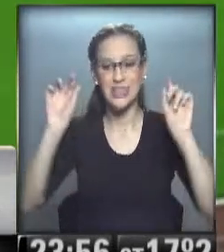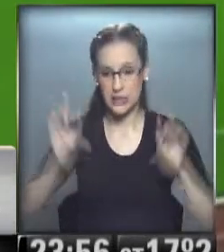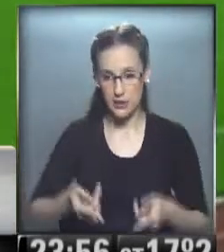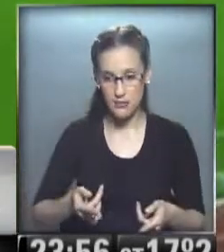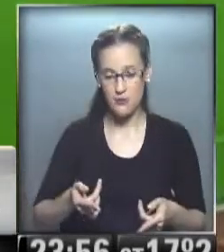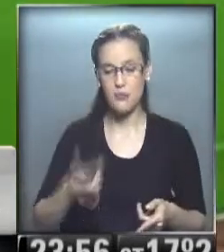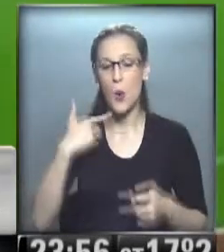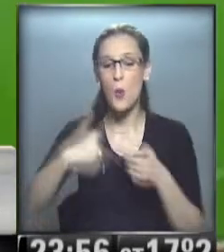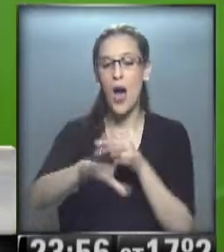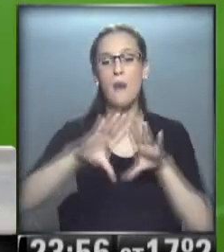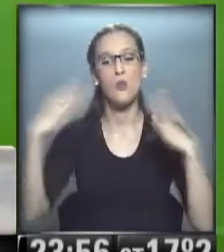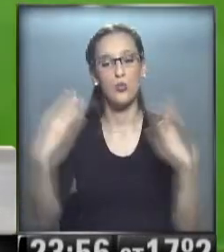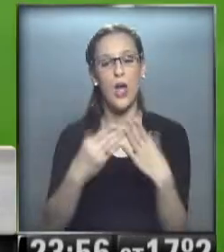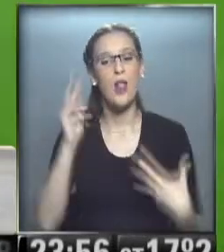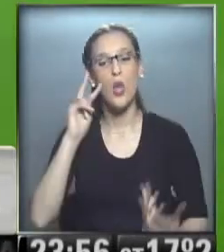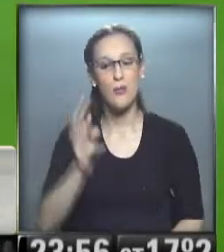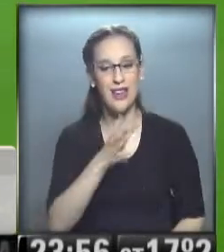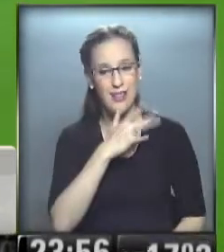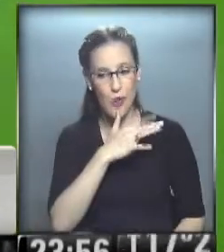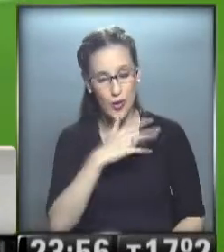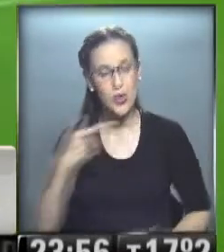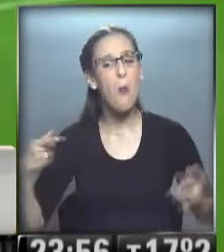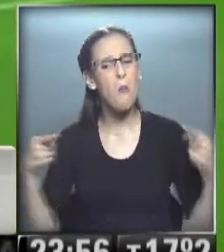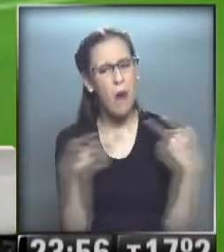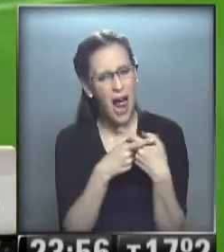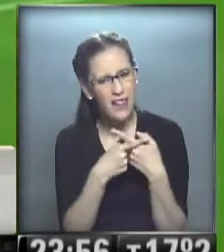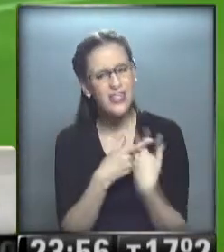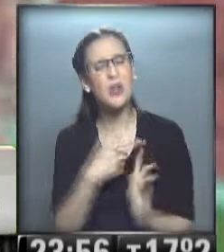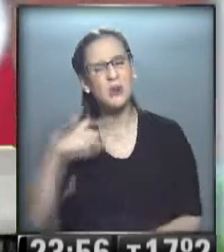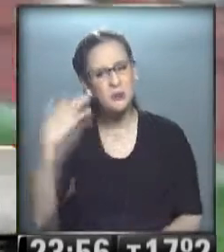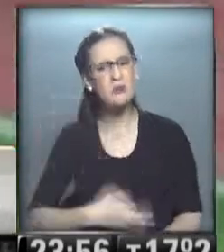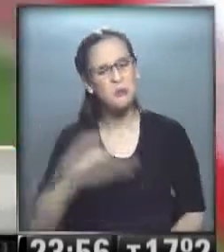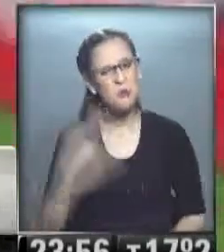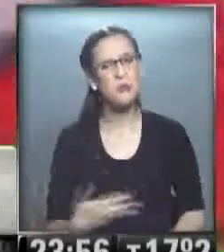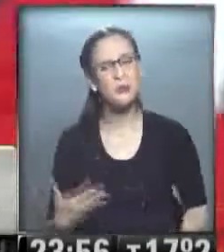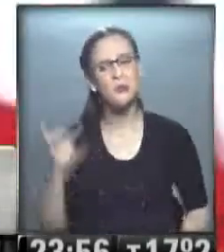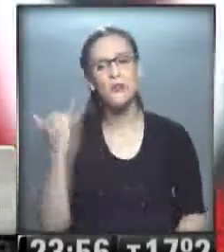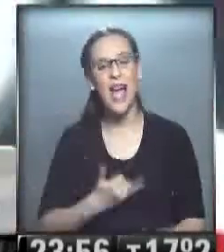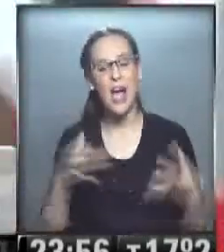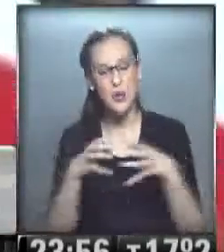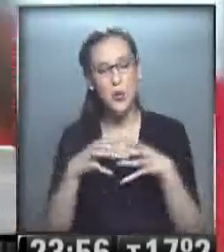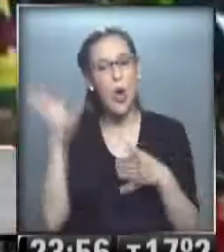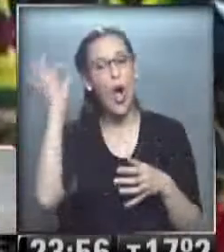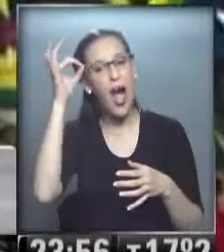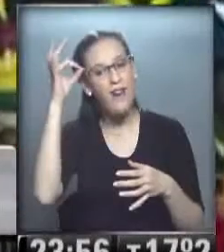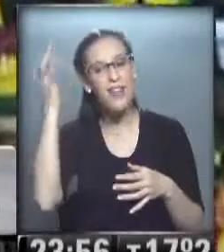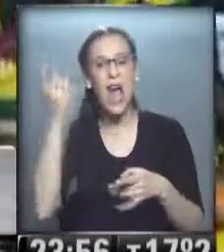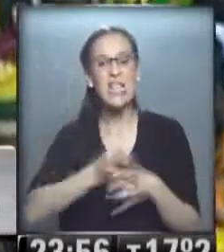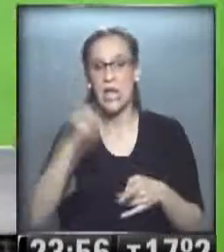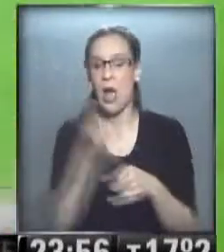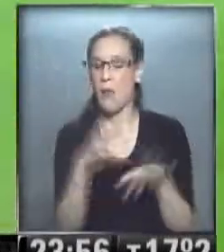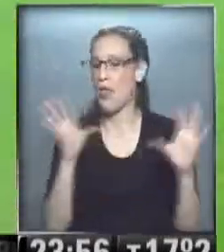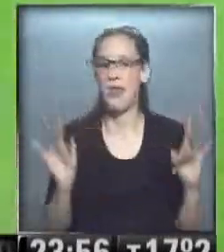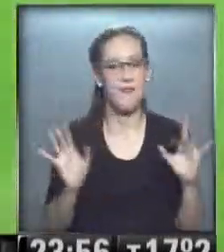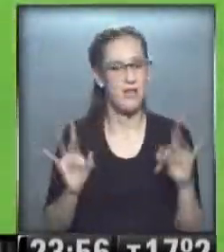en el próximo Mundial. Un partido, como siempre, donde hay un equipo africano, siempre es un rival duro a